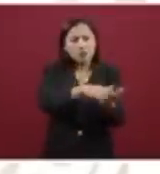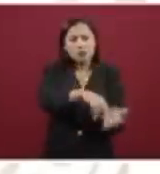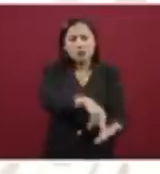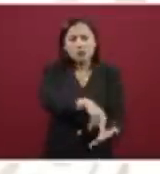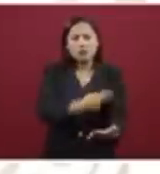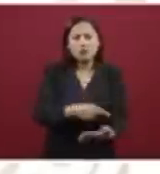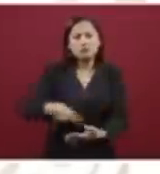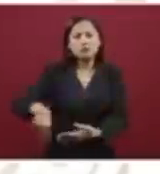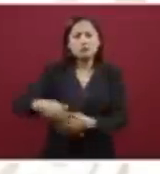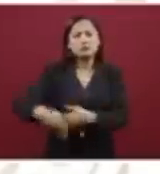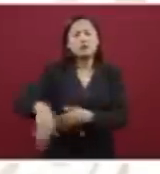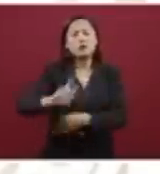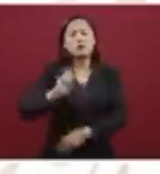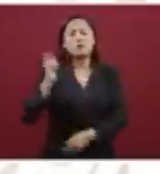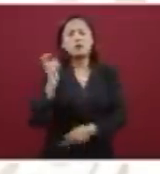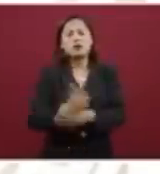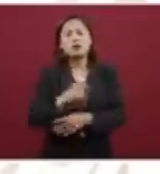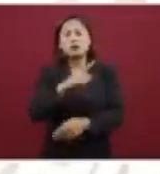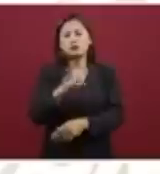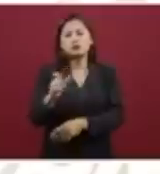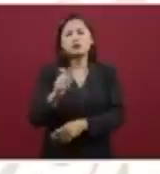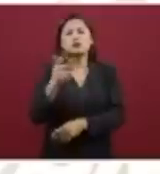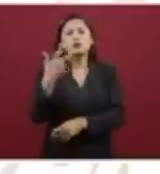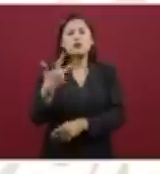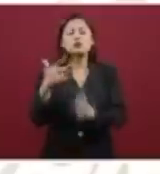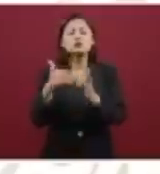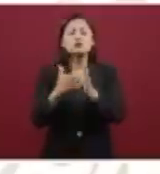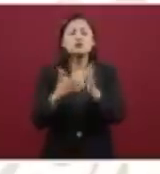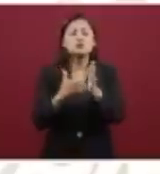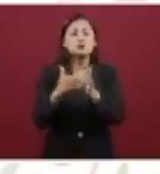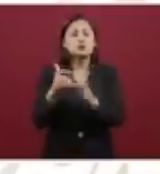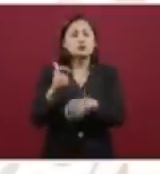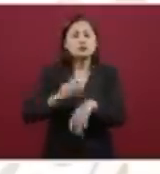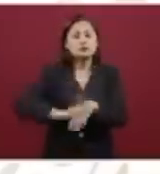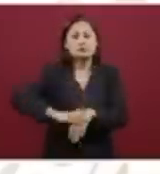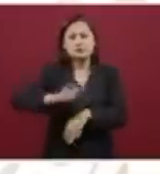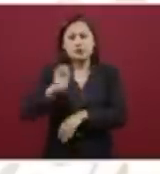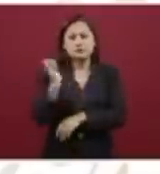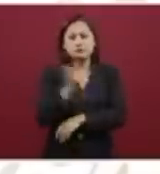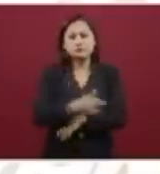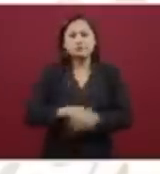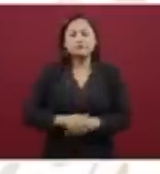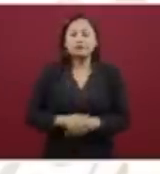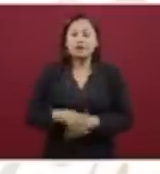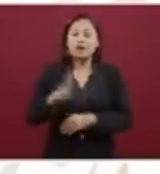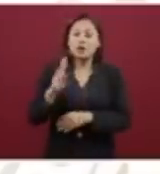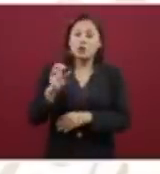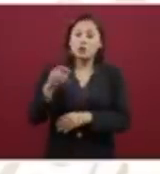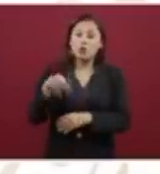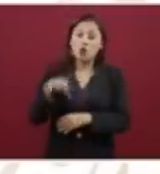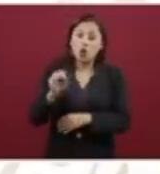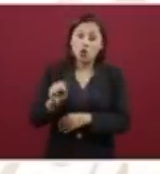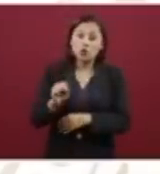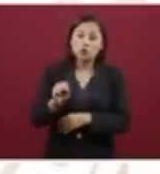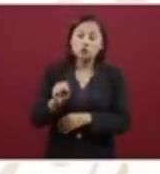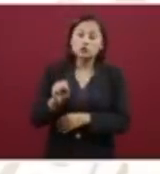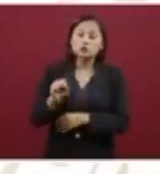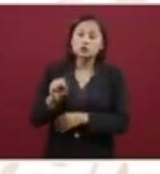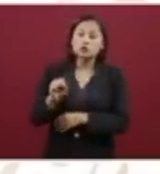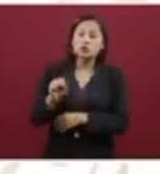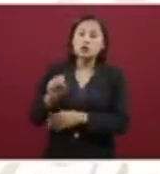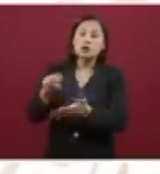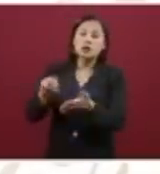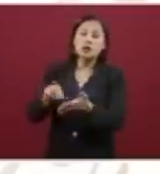millones de pesos más los recursos logrados por la emisión de bonos no fueron contratados al